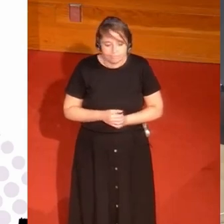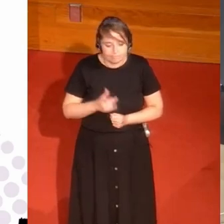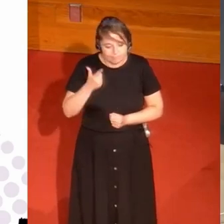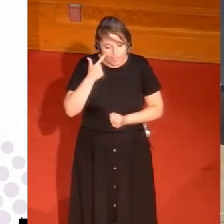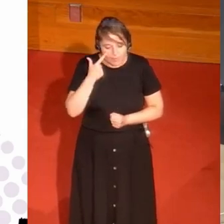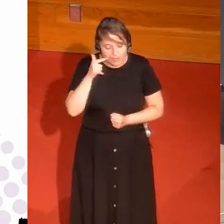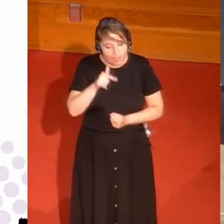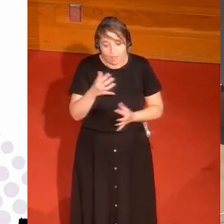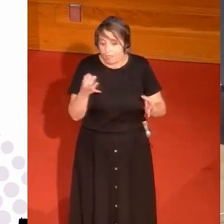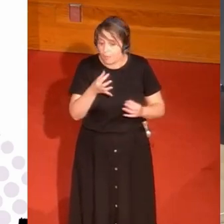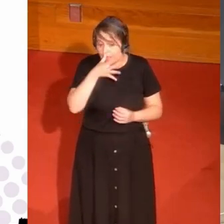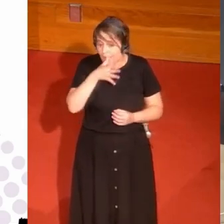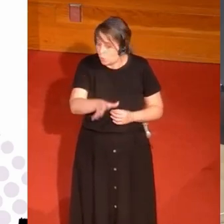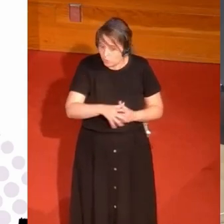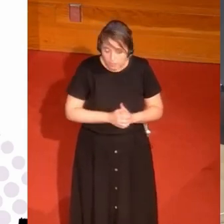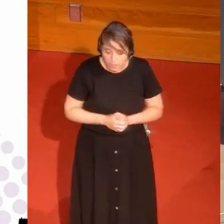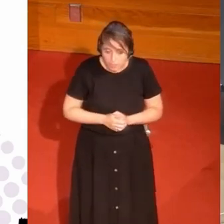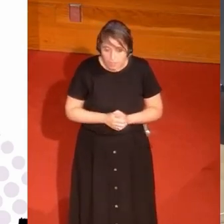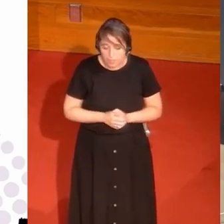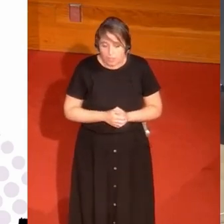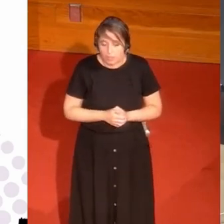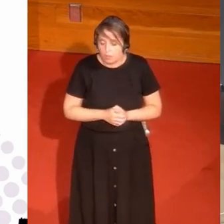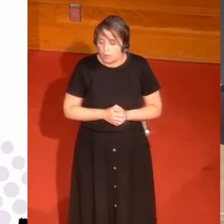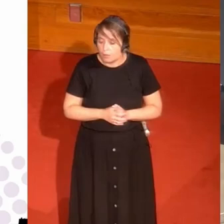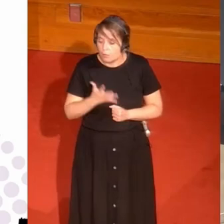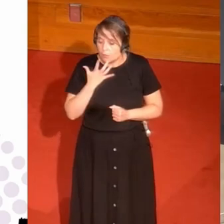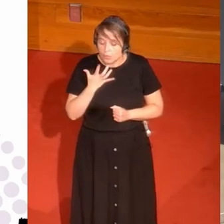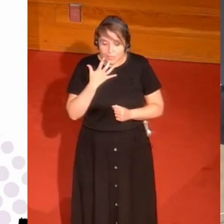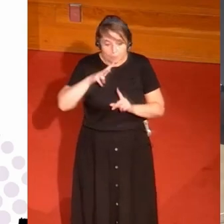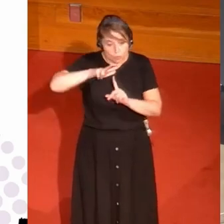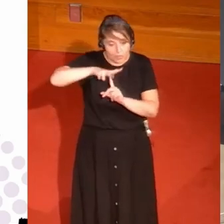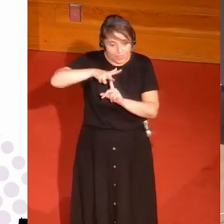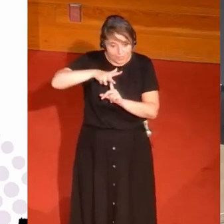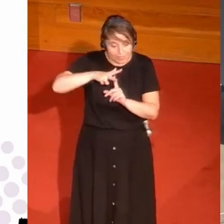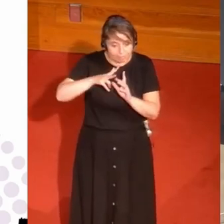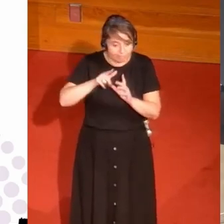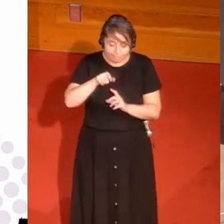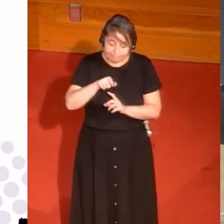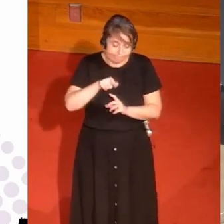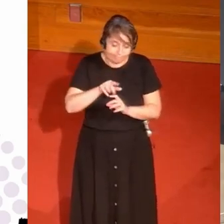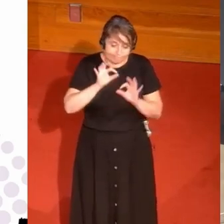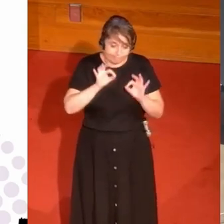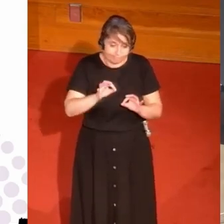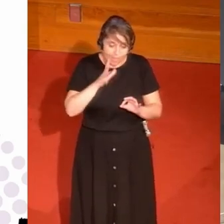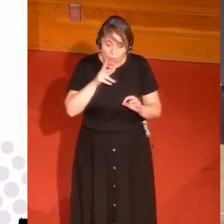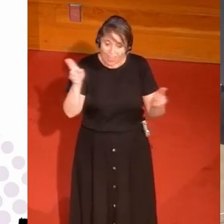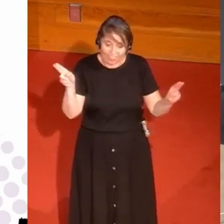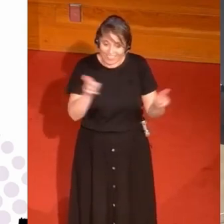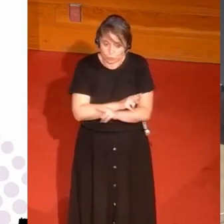tiene que hacer es denunciarlo por ejemplo en el caso de de radio televisión española desgraciadamente hemos asistido a una